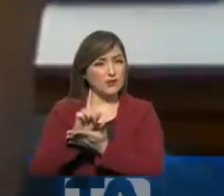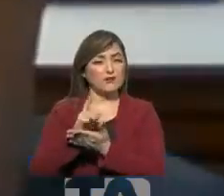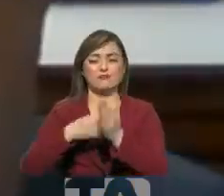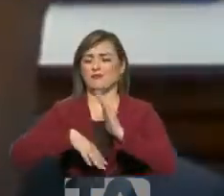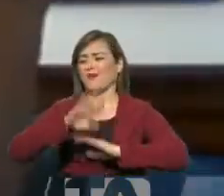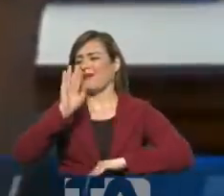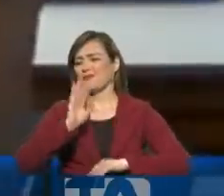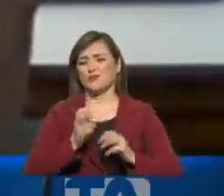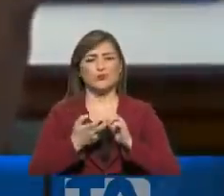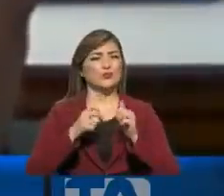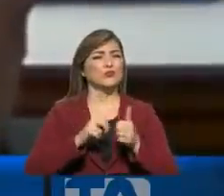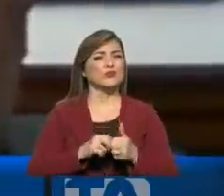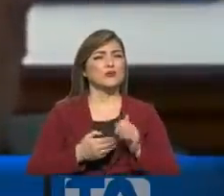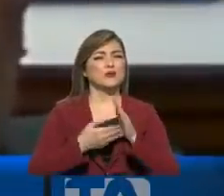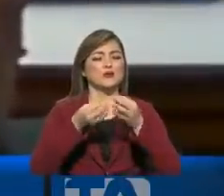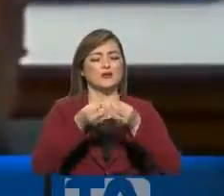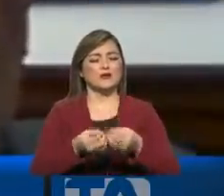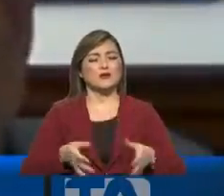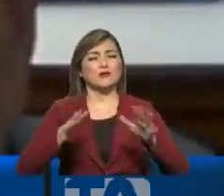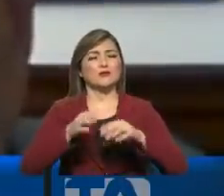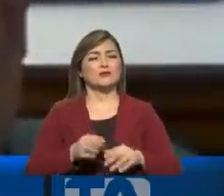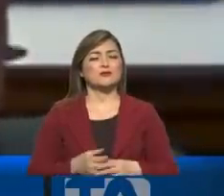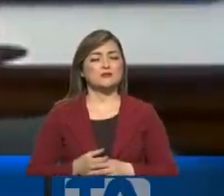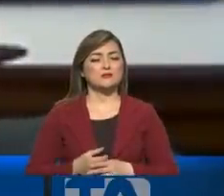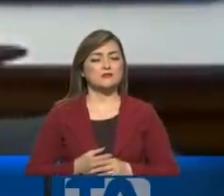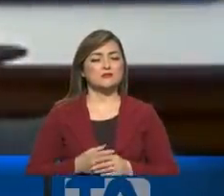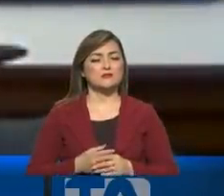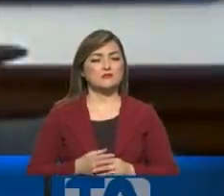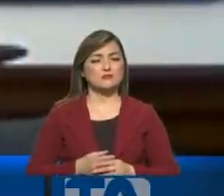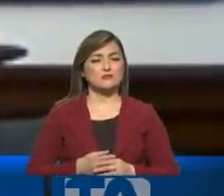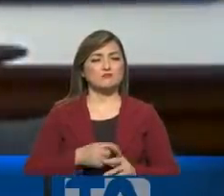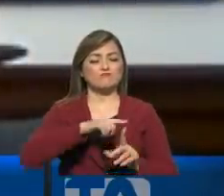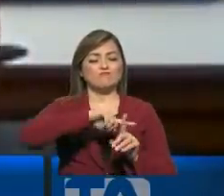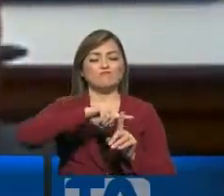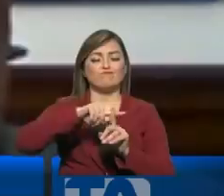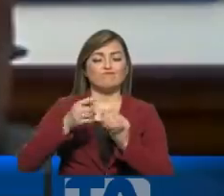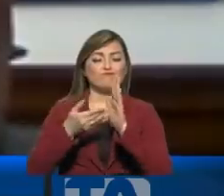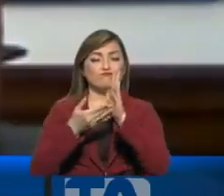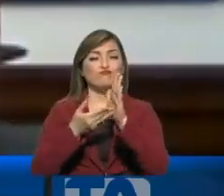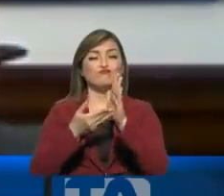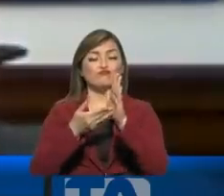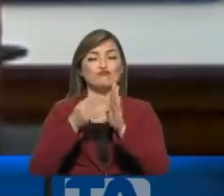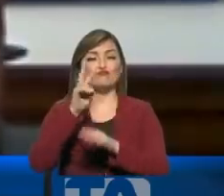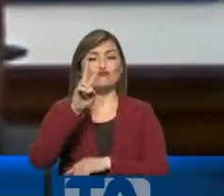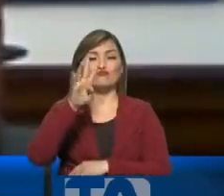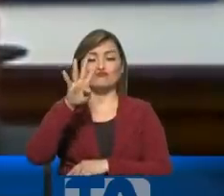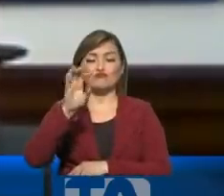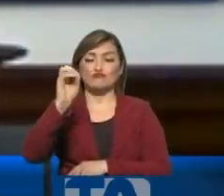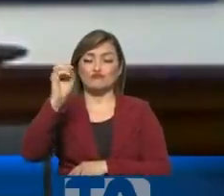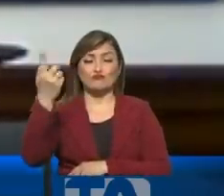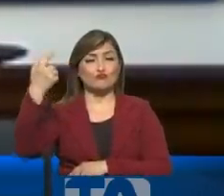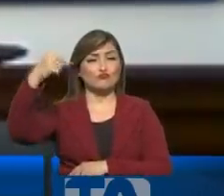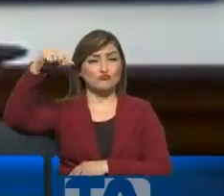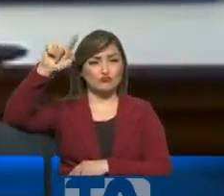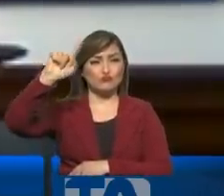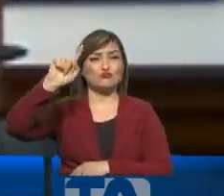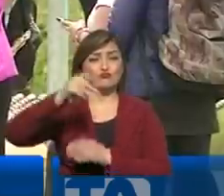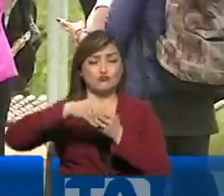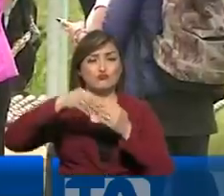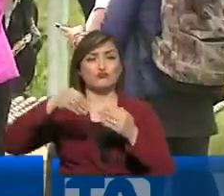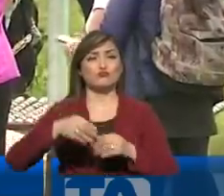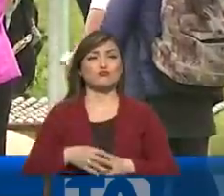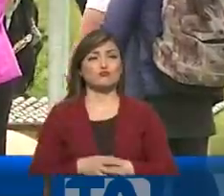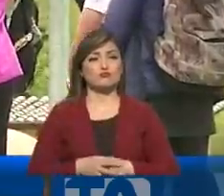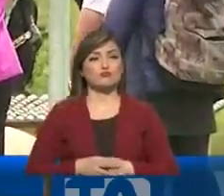Las pérdidas, digamos, sumadas están en el orden de 2.400 millones de